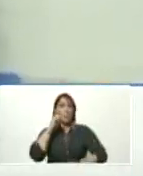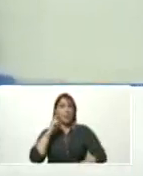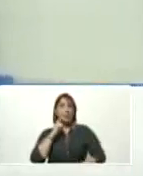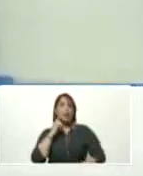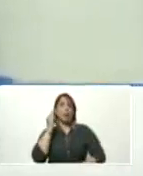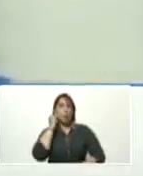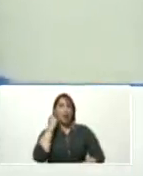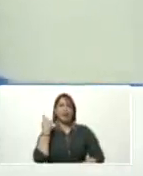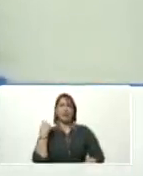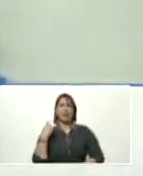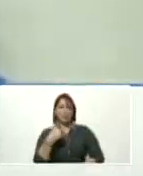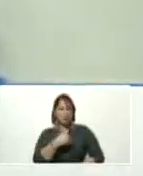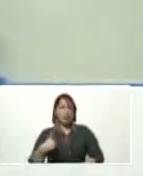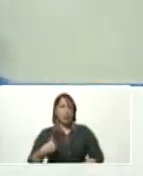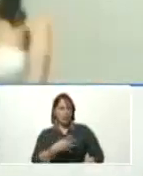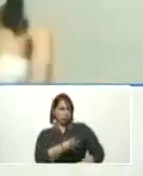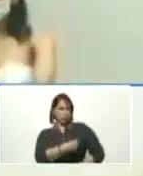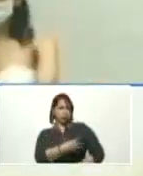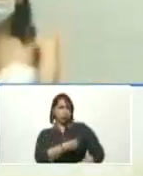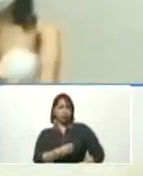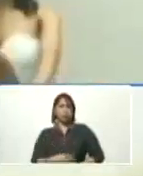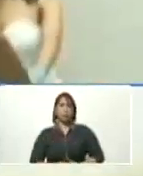quiere meterle su pecho al muchacho.